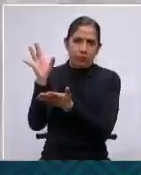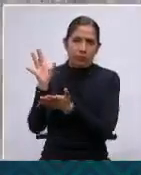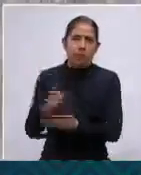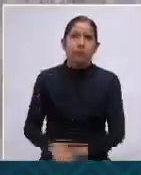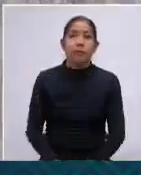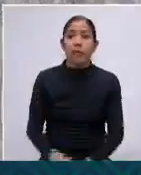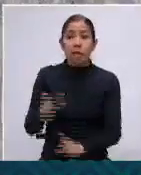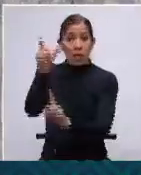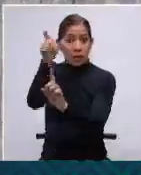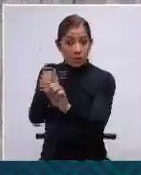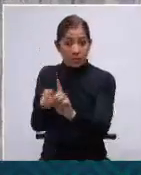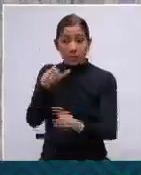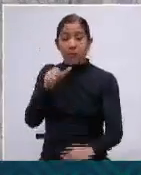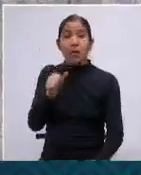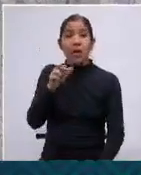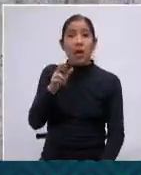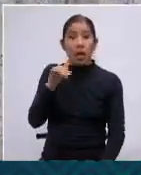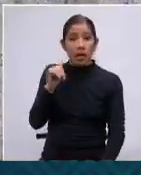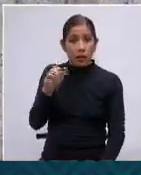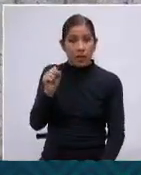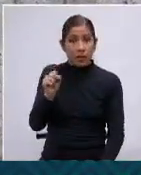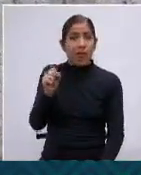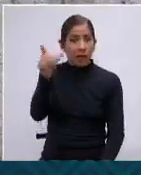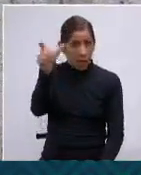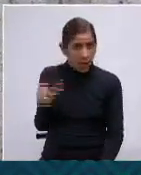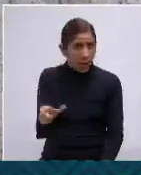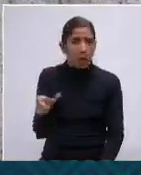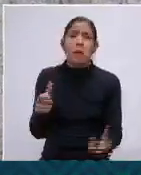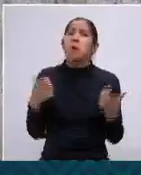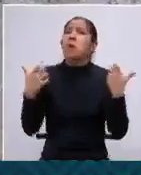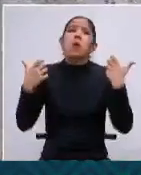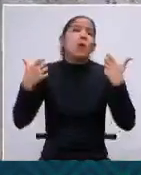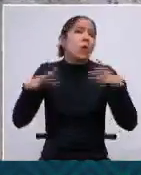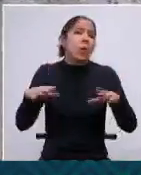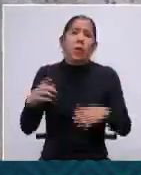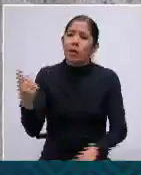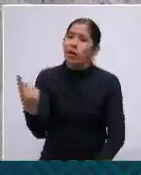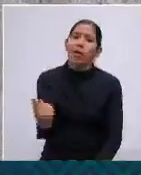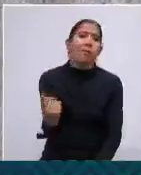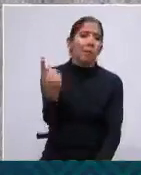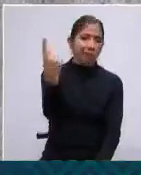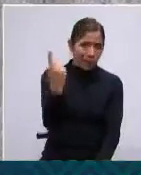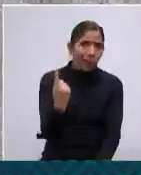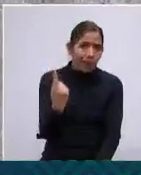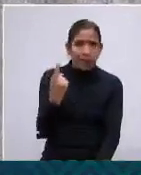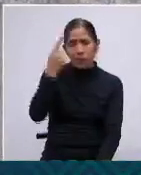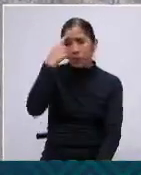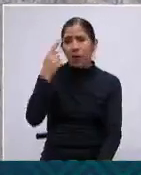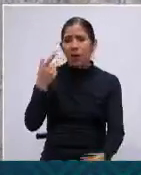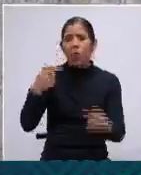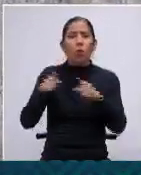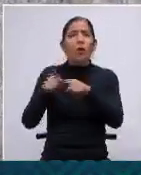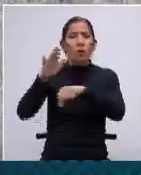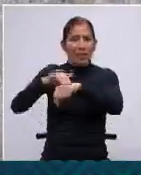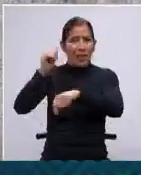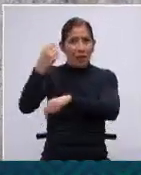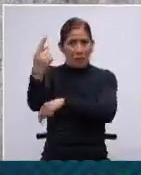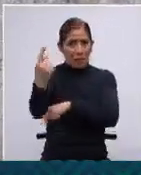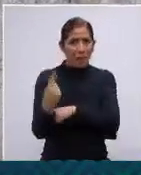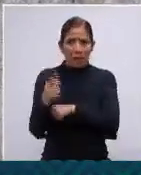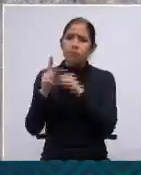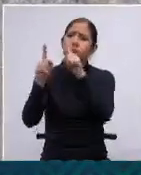el señor Arias no le dio la buena voluntad de presentarse a la primera citación de